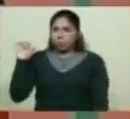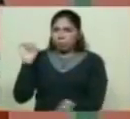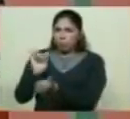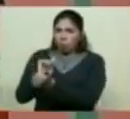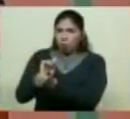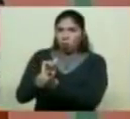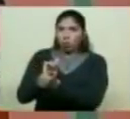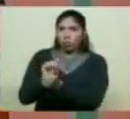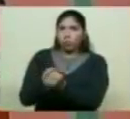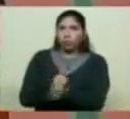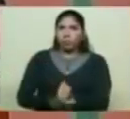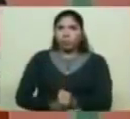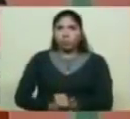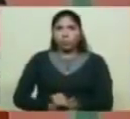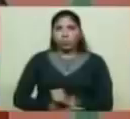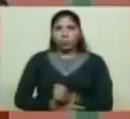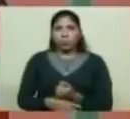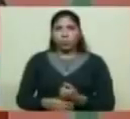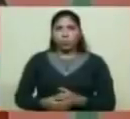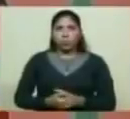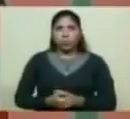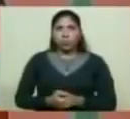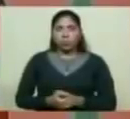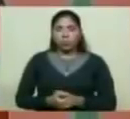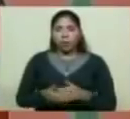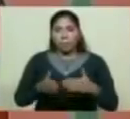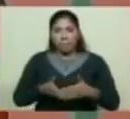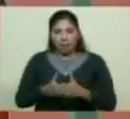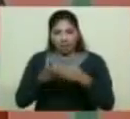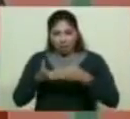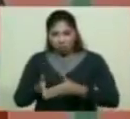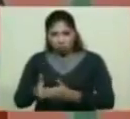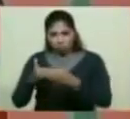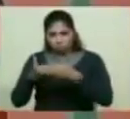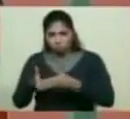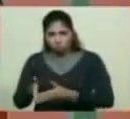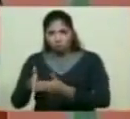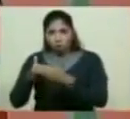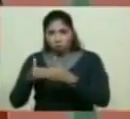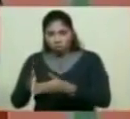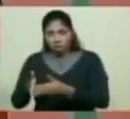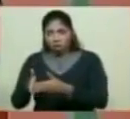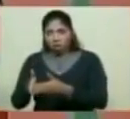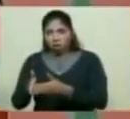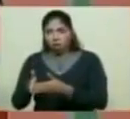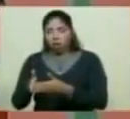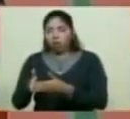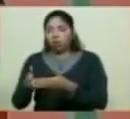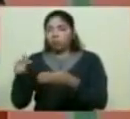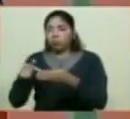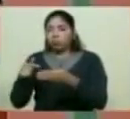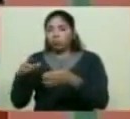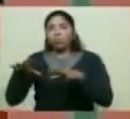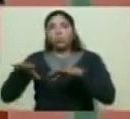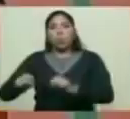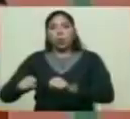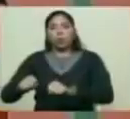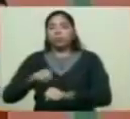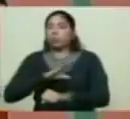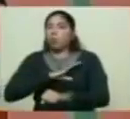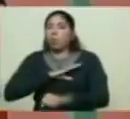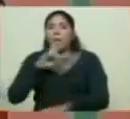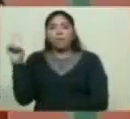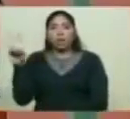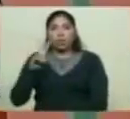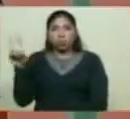venezolanas unas embarcaciones que eeuu reclamaba con armas ya habían sido confiscadas